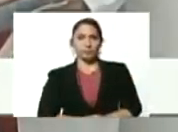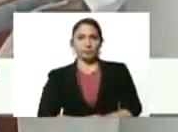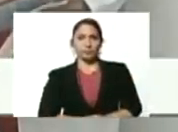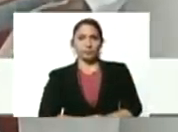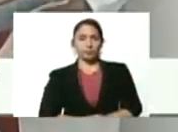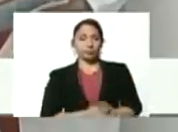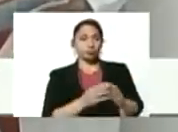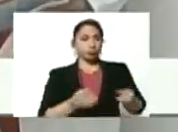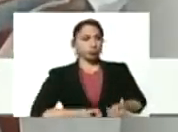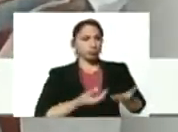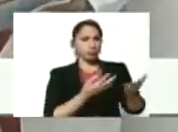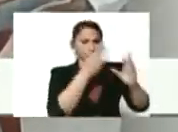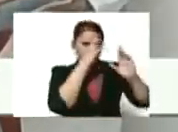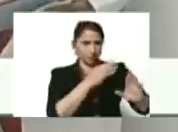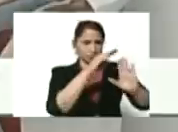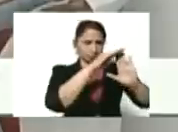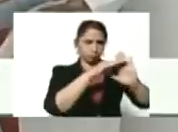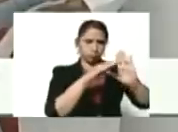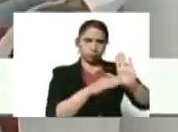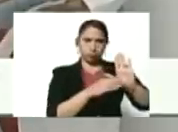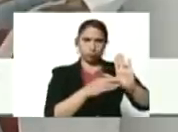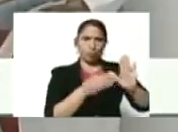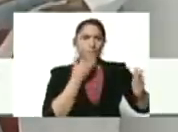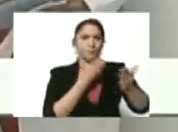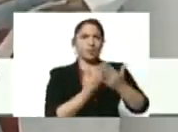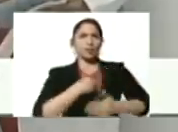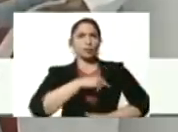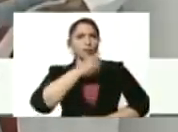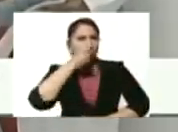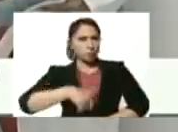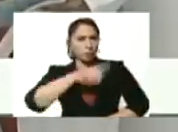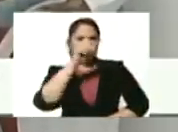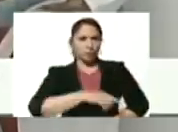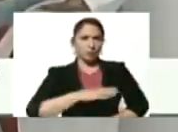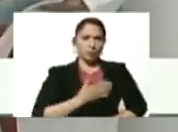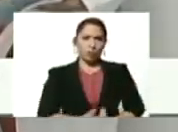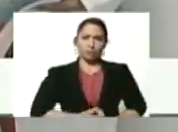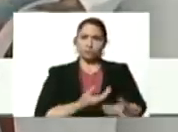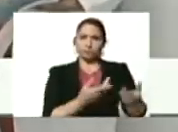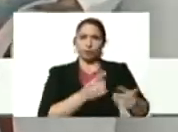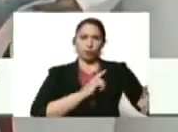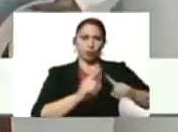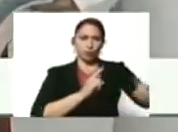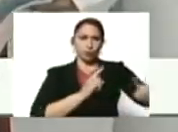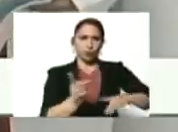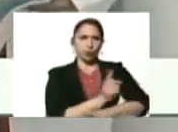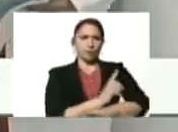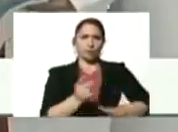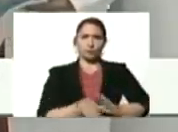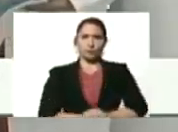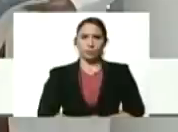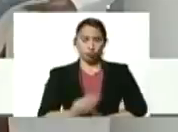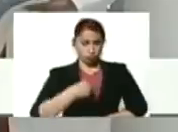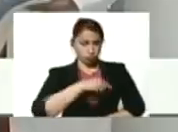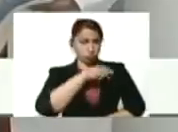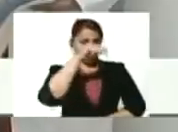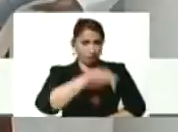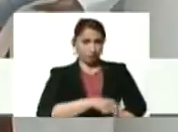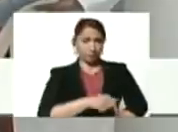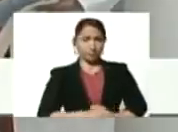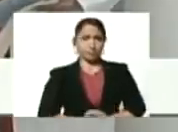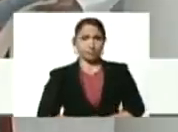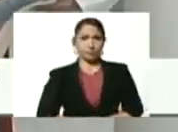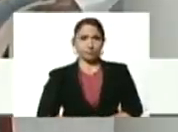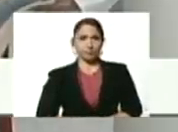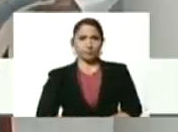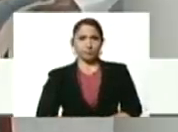así dar cumplimiento a la exigencia de nuestro pueblo y como usted orientado poderle servir de manera óptima a nuestro pueblo. Aquí estamos en este punto y círculo desde